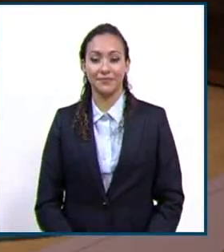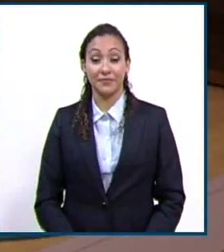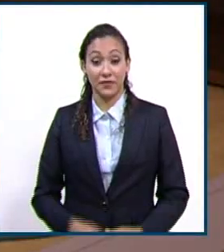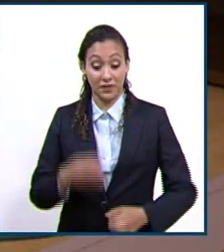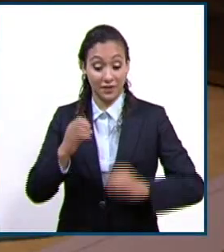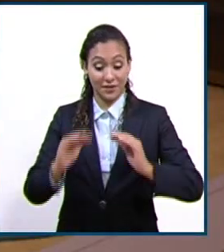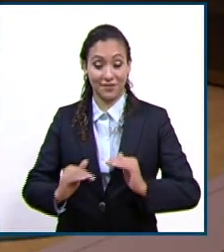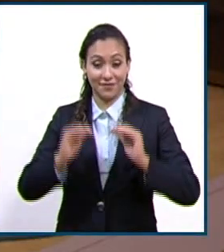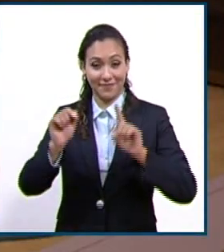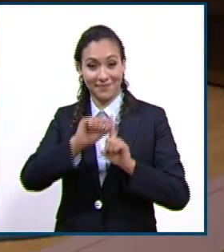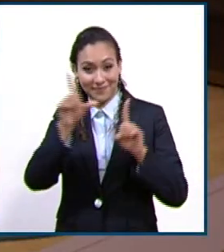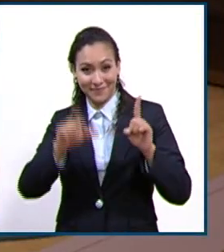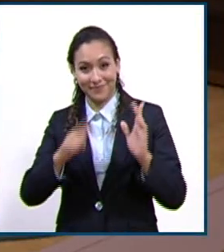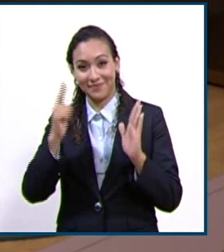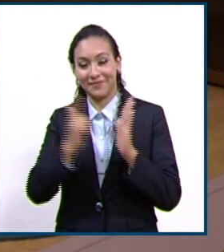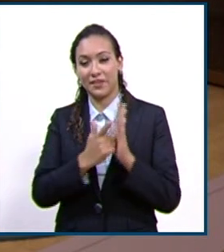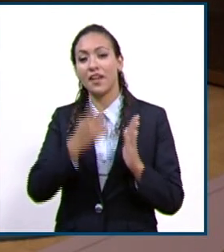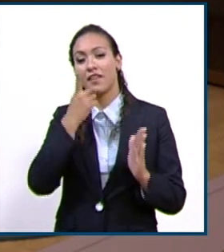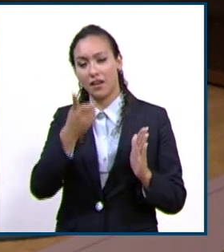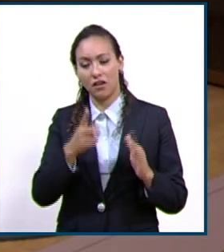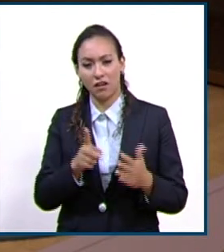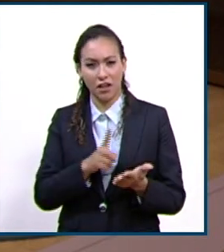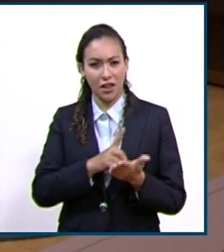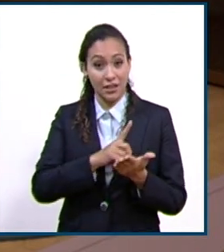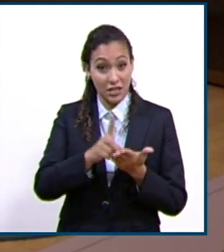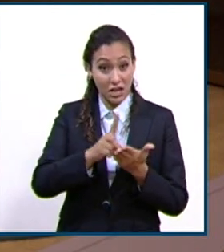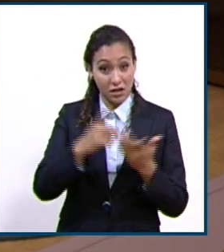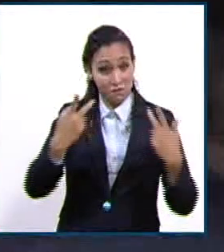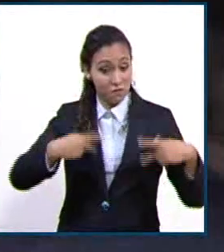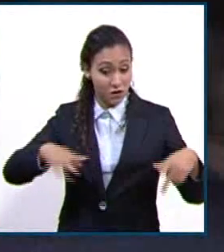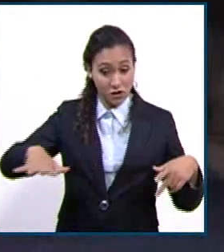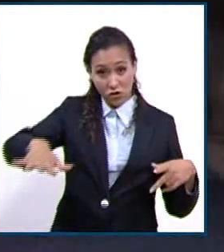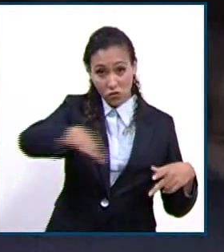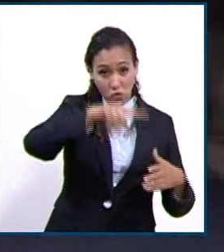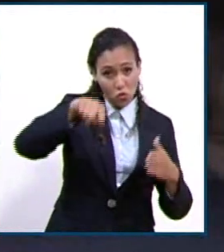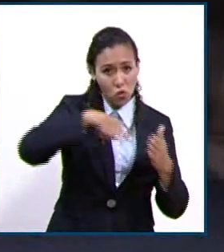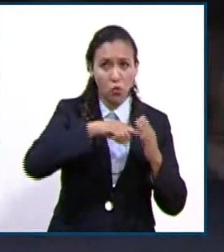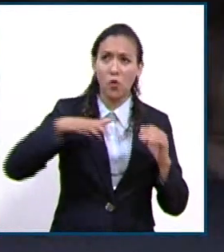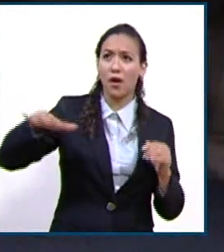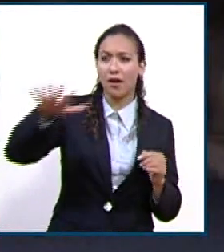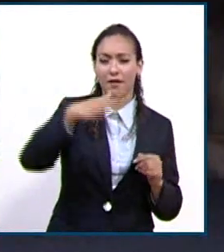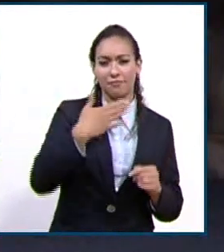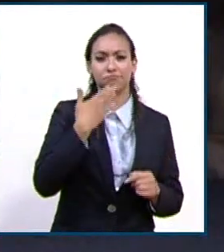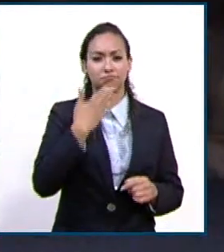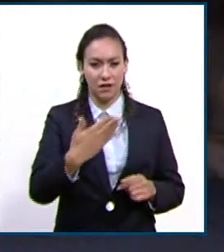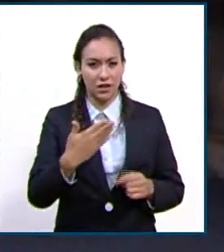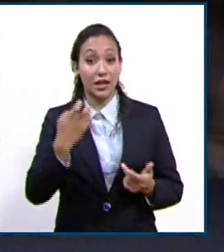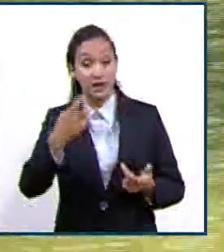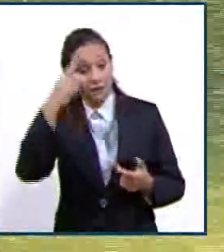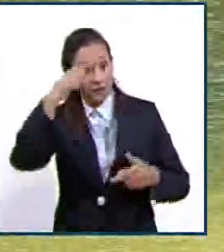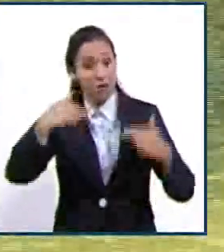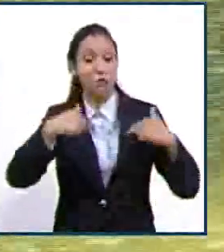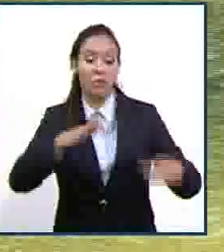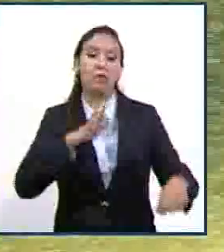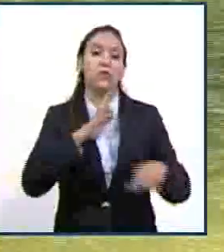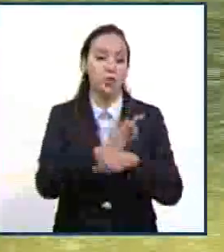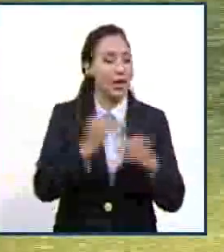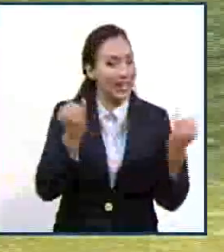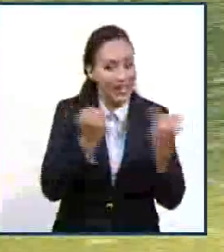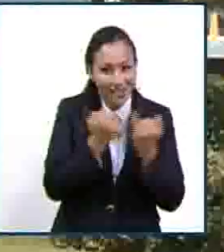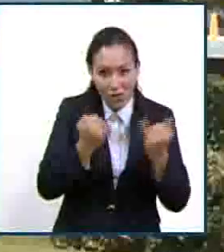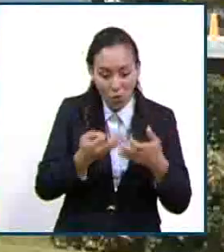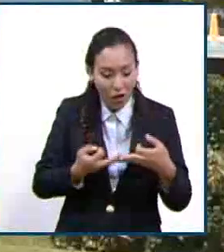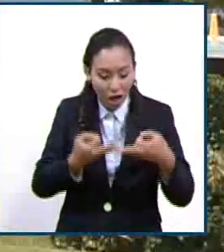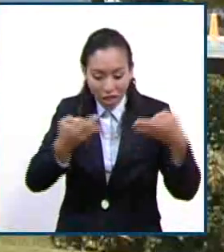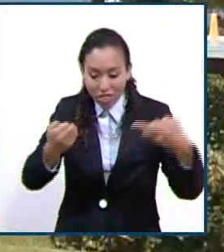La Suprema Corte ha establecido que el derecho a un medio ambiente sano busca regular la actividad humana para proteger a la naturaleza por